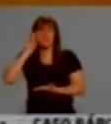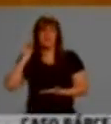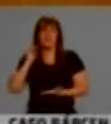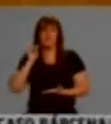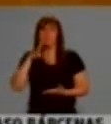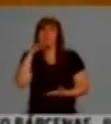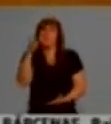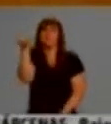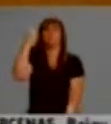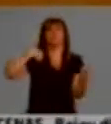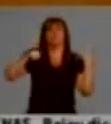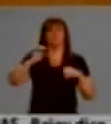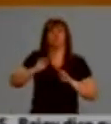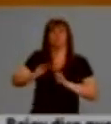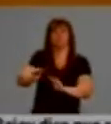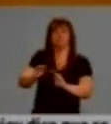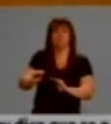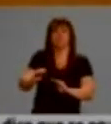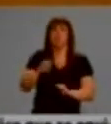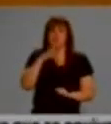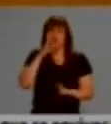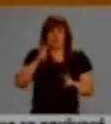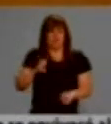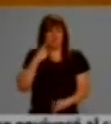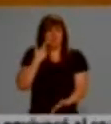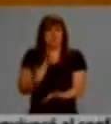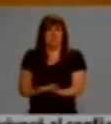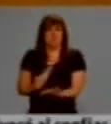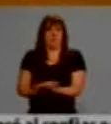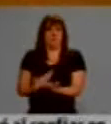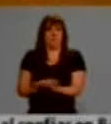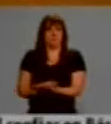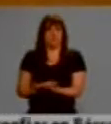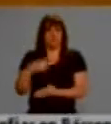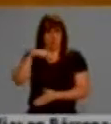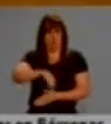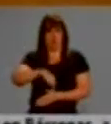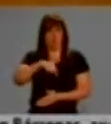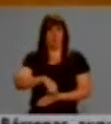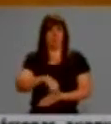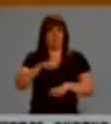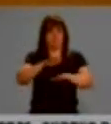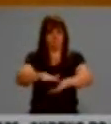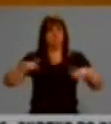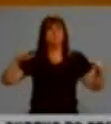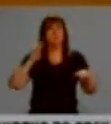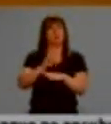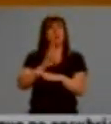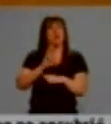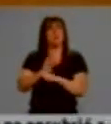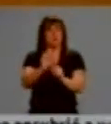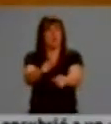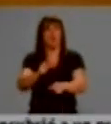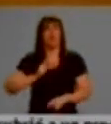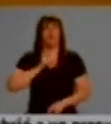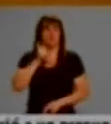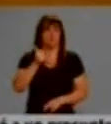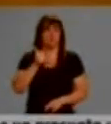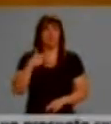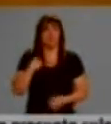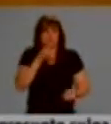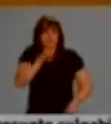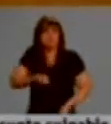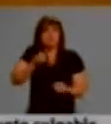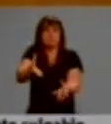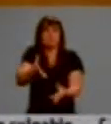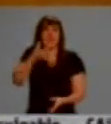su comportamiento. Sobre estos hechos probados, para darle hoy, en sede parlamentaria, la oportunidad de decir la